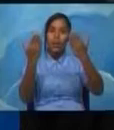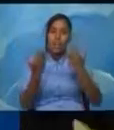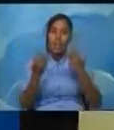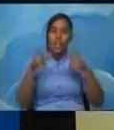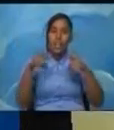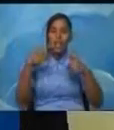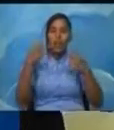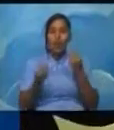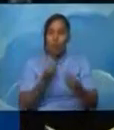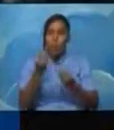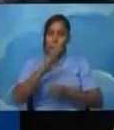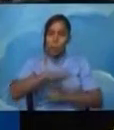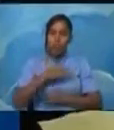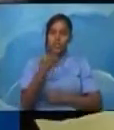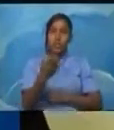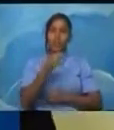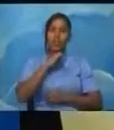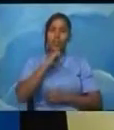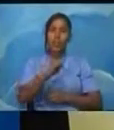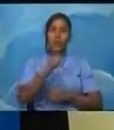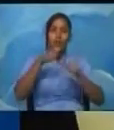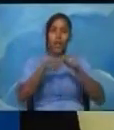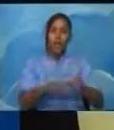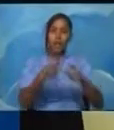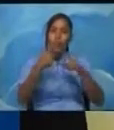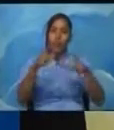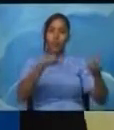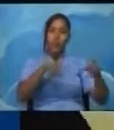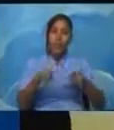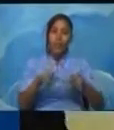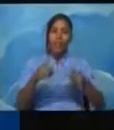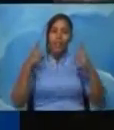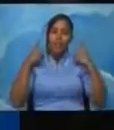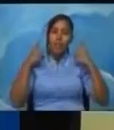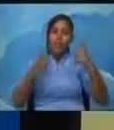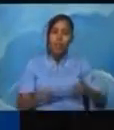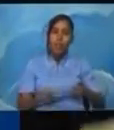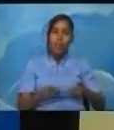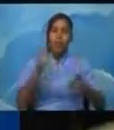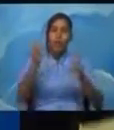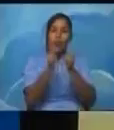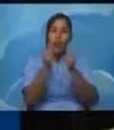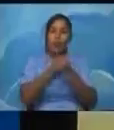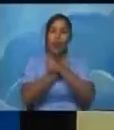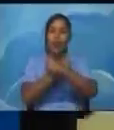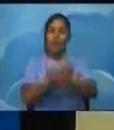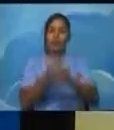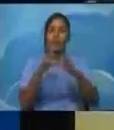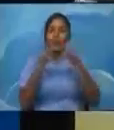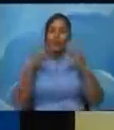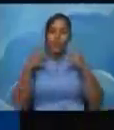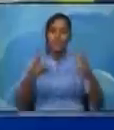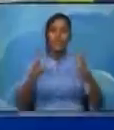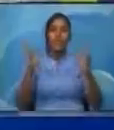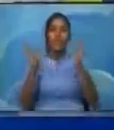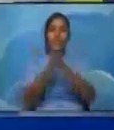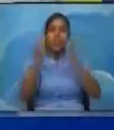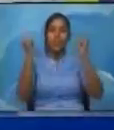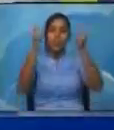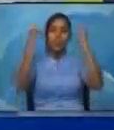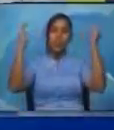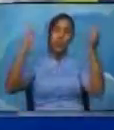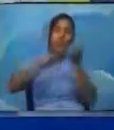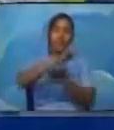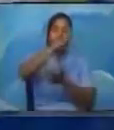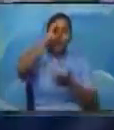de televisión. ¿Cómo es posible que nos quedamos en casa? Vengamos para acá a gritar gloria a Dios, gloria, aleluya, para que las cámaras nos vean. Yeah. Y dice esta gente, ¿sabe lo que